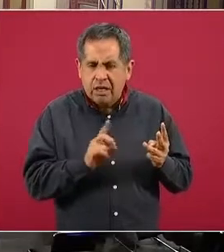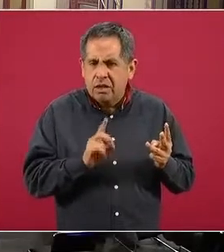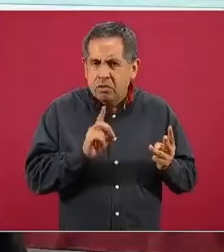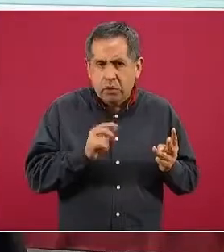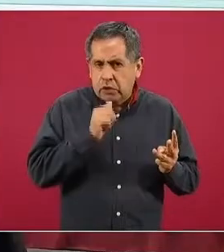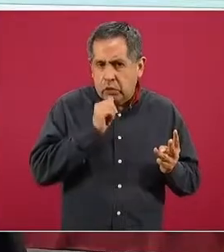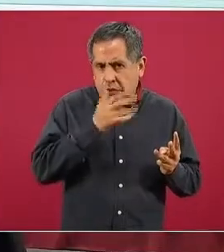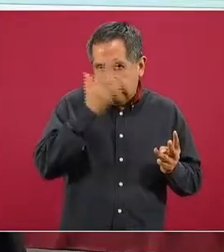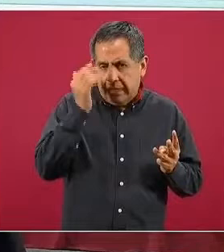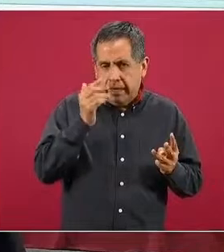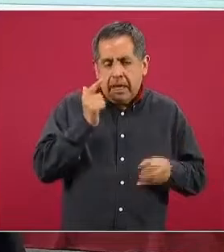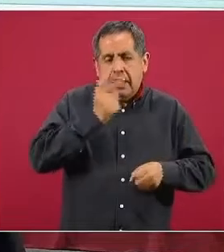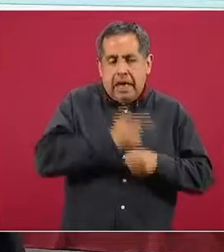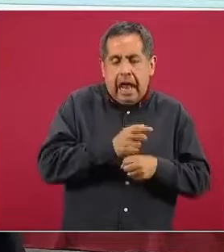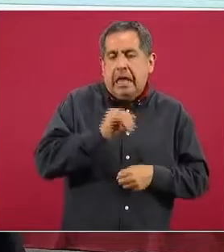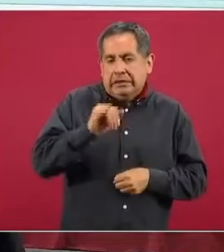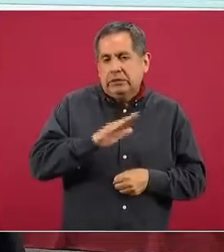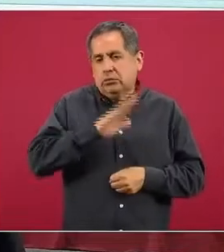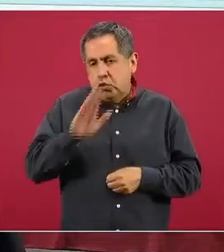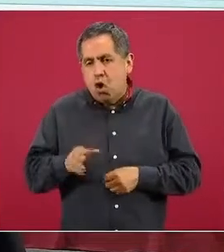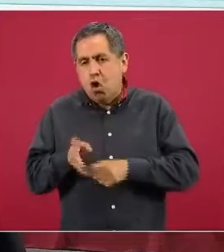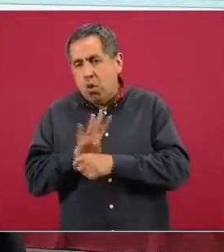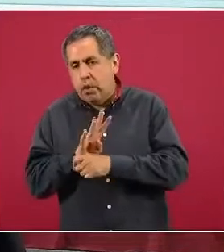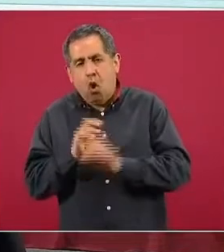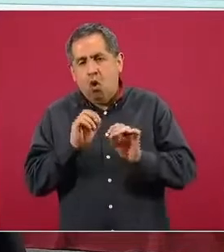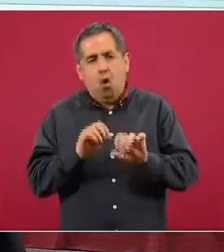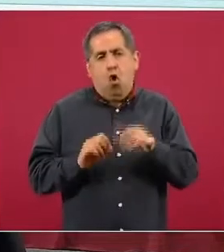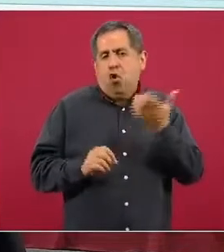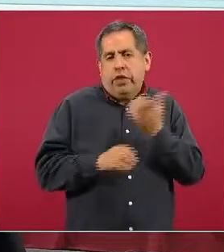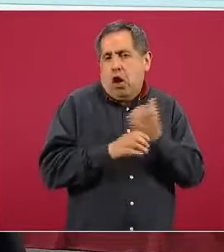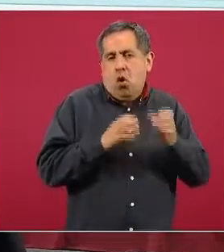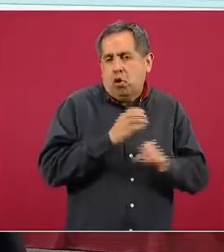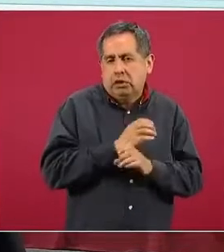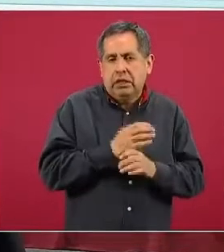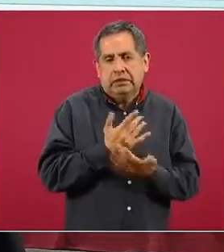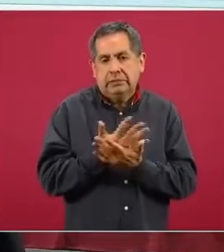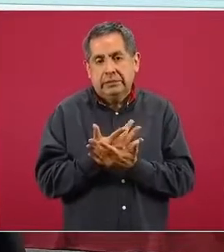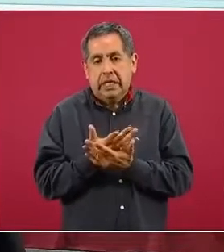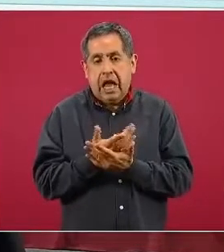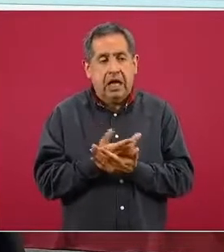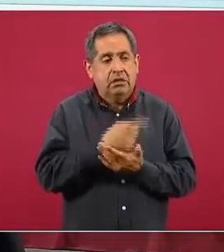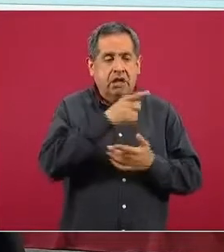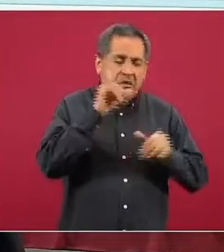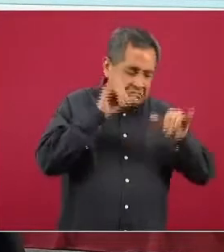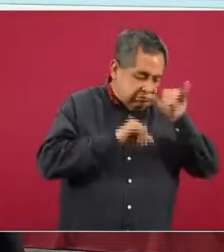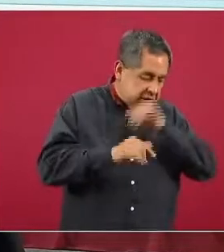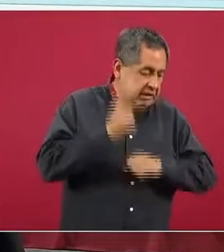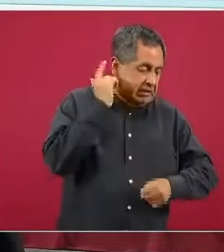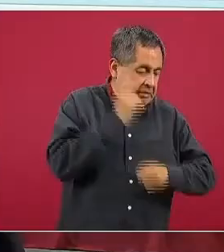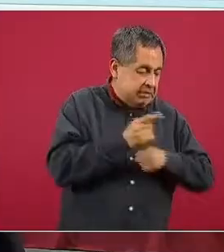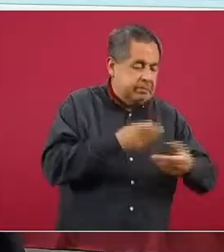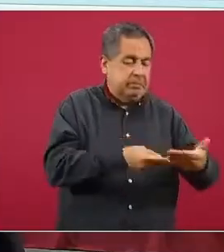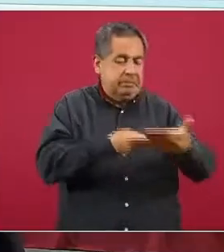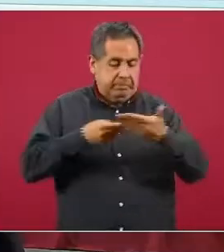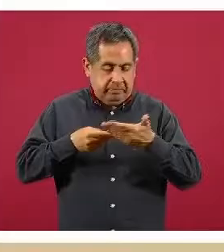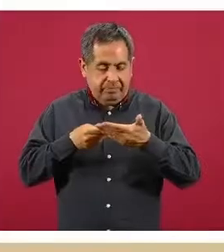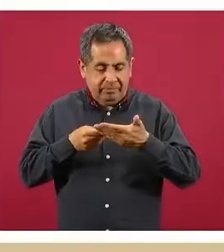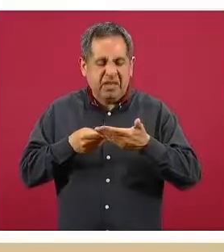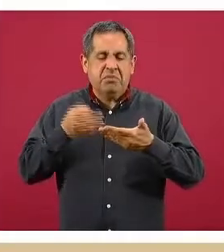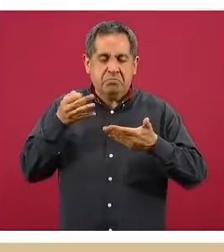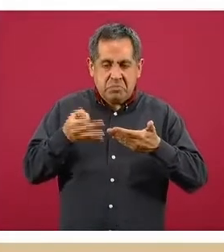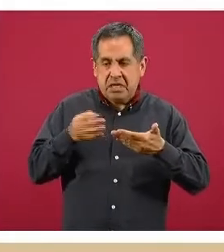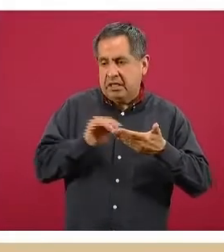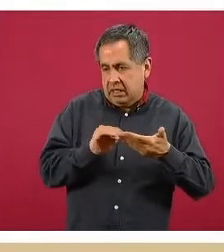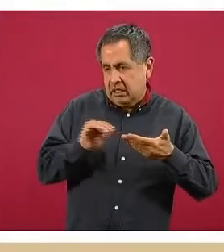resultado de laboratorio o están esperando el resultado de la dictaminación clínico-epidemiológica que las podrá o